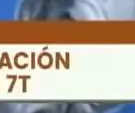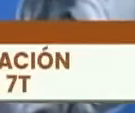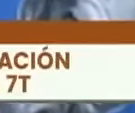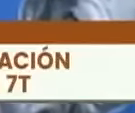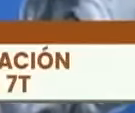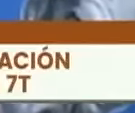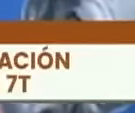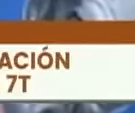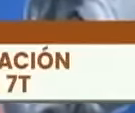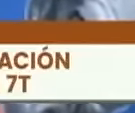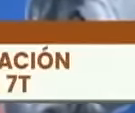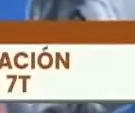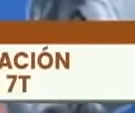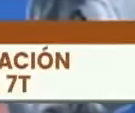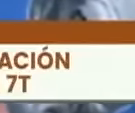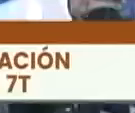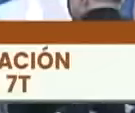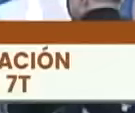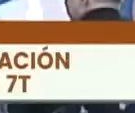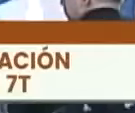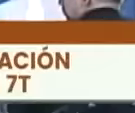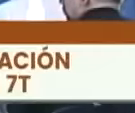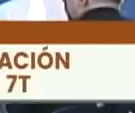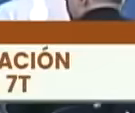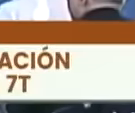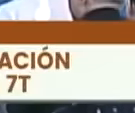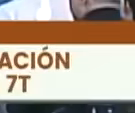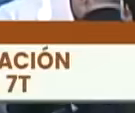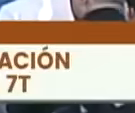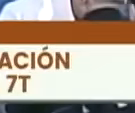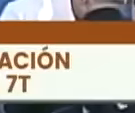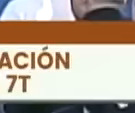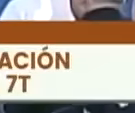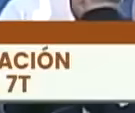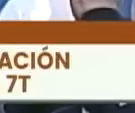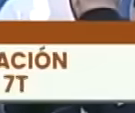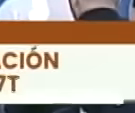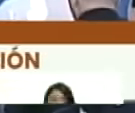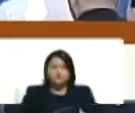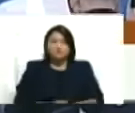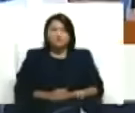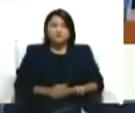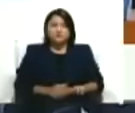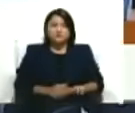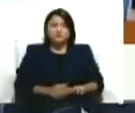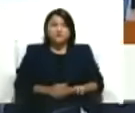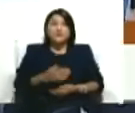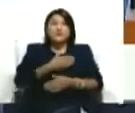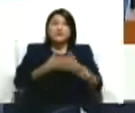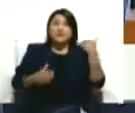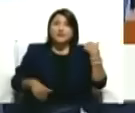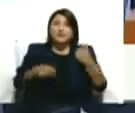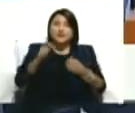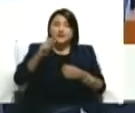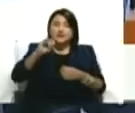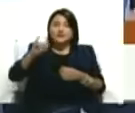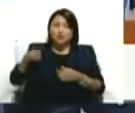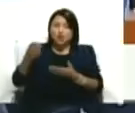Querida ministra Sandra Oblitas, querida presidenta del Tribunal Supremo de Justicia,